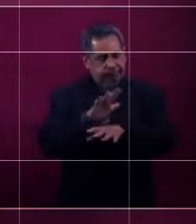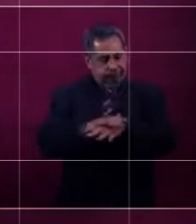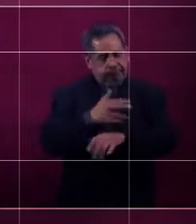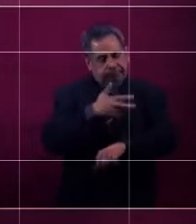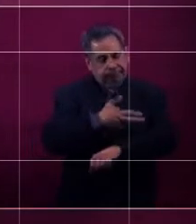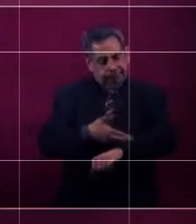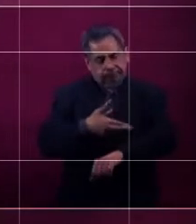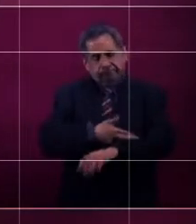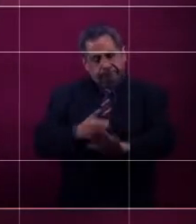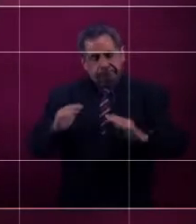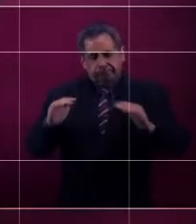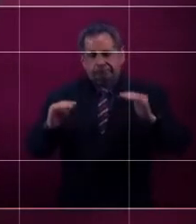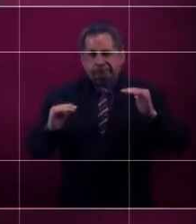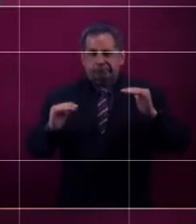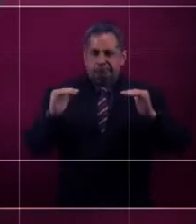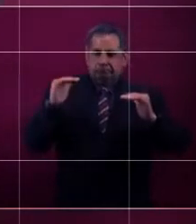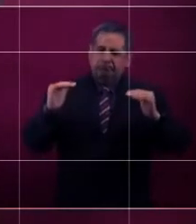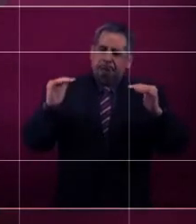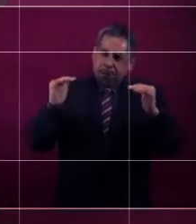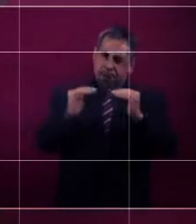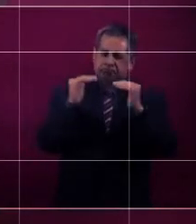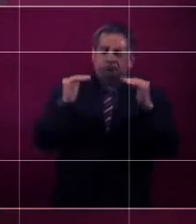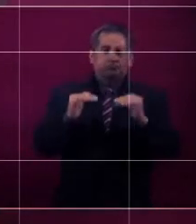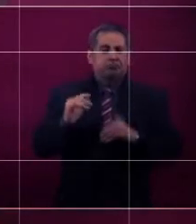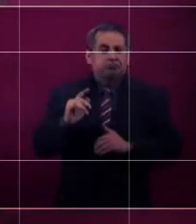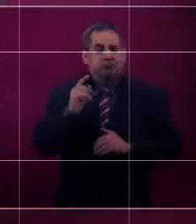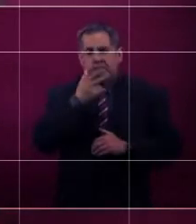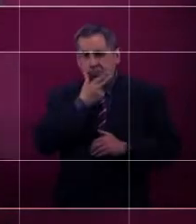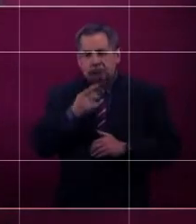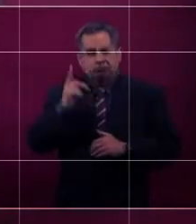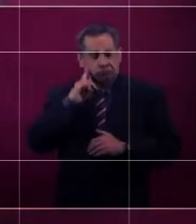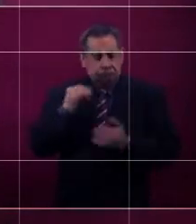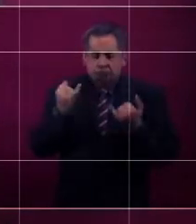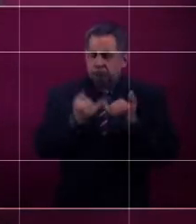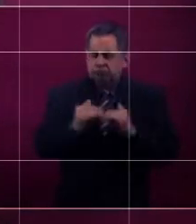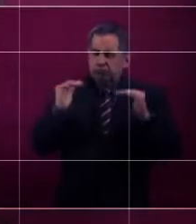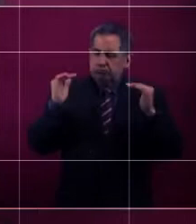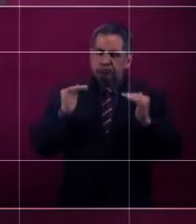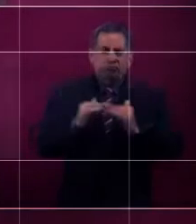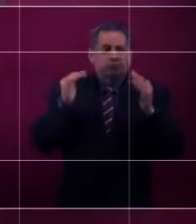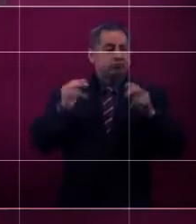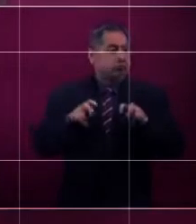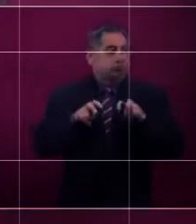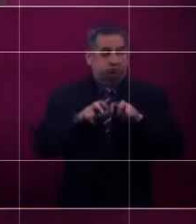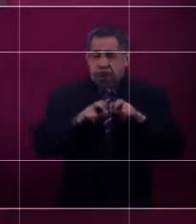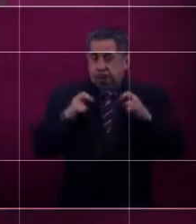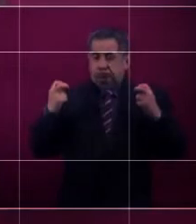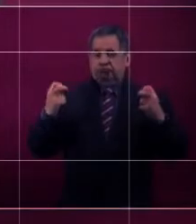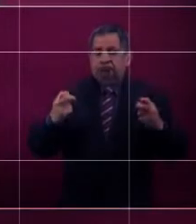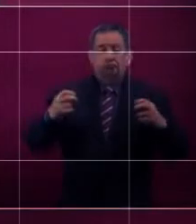Es un asunto que tenemos pendiente para que